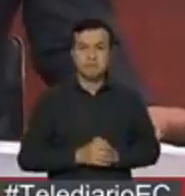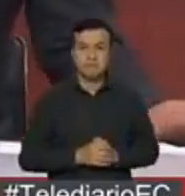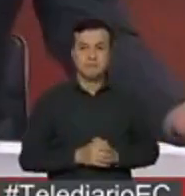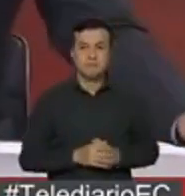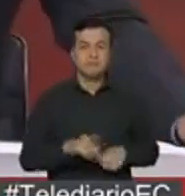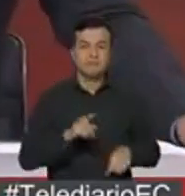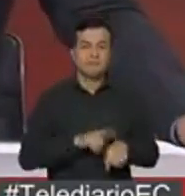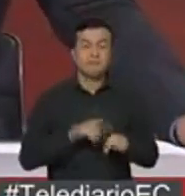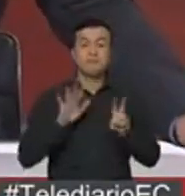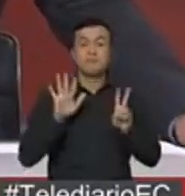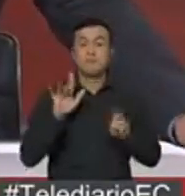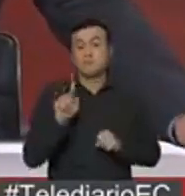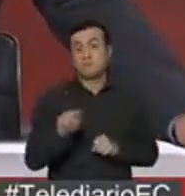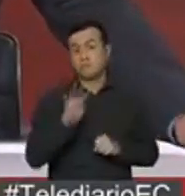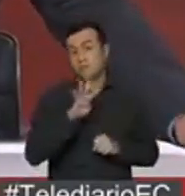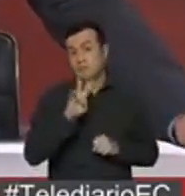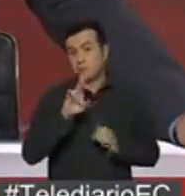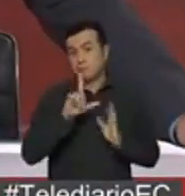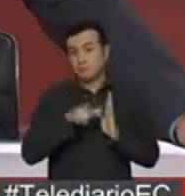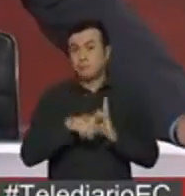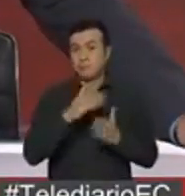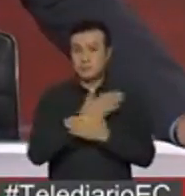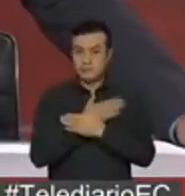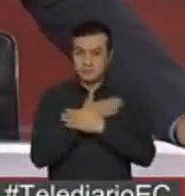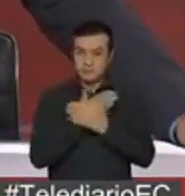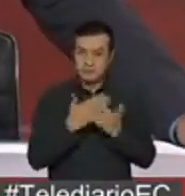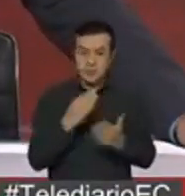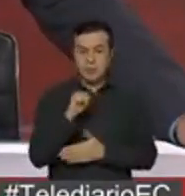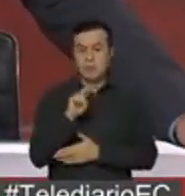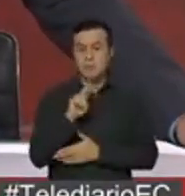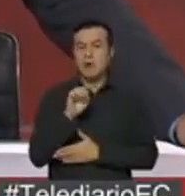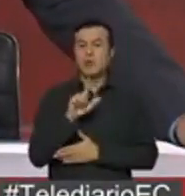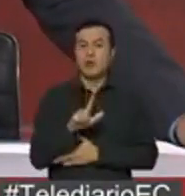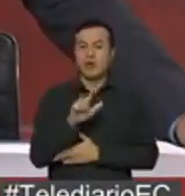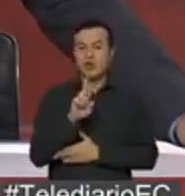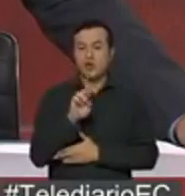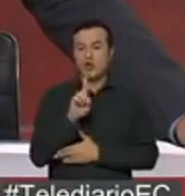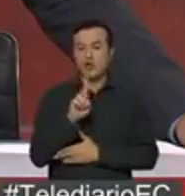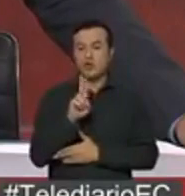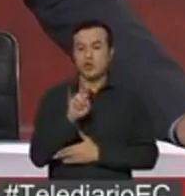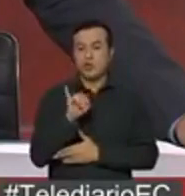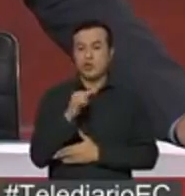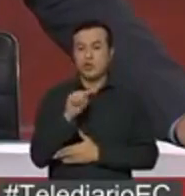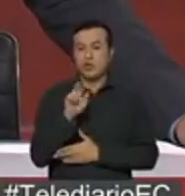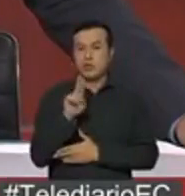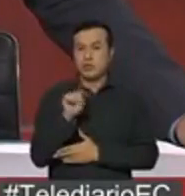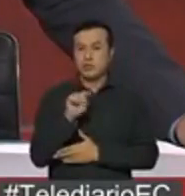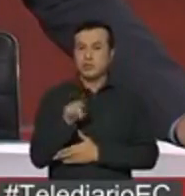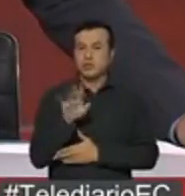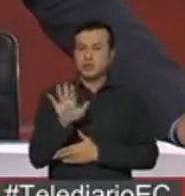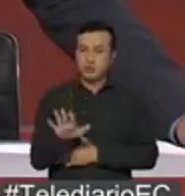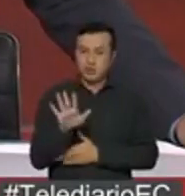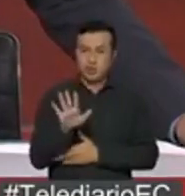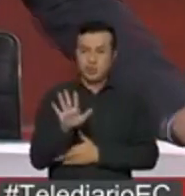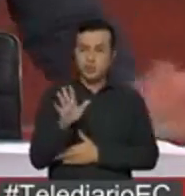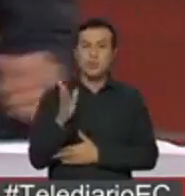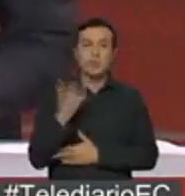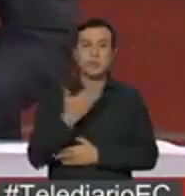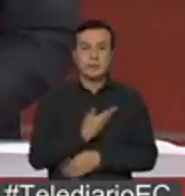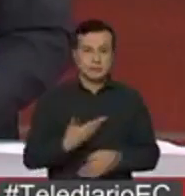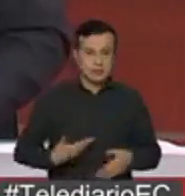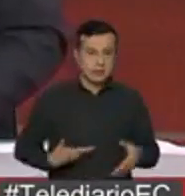7 de la mañana con 42 minutos y saludamos a esta hora a Manuel Rodríguez, presidente ejecutivo de Aeroregional, con quien